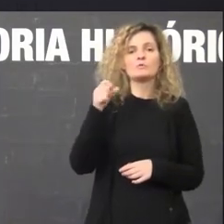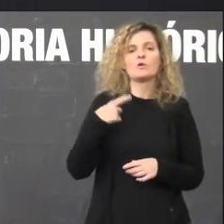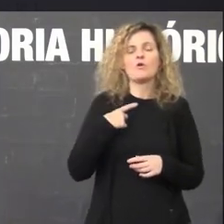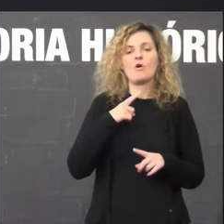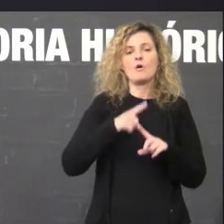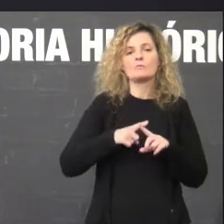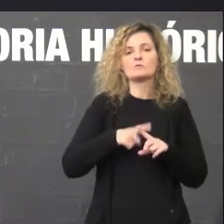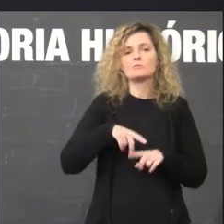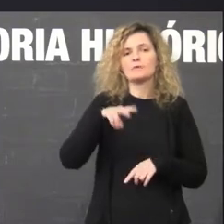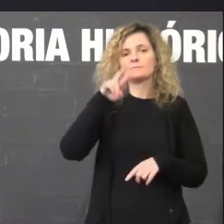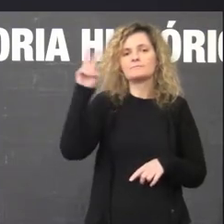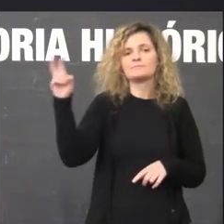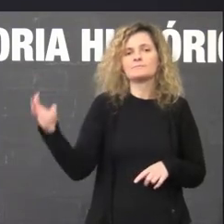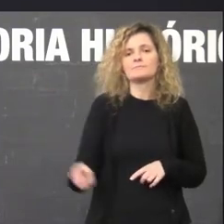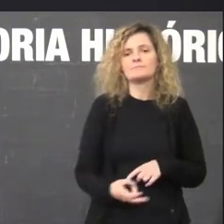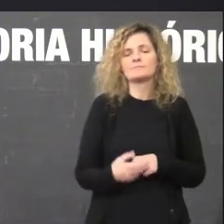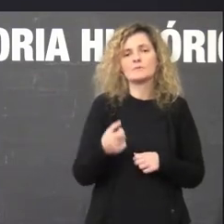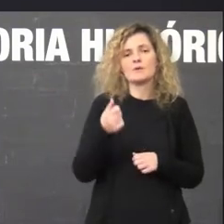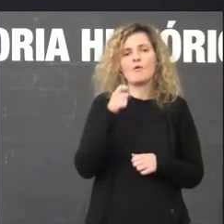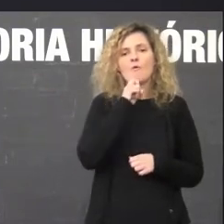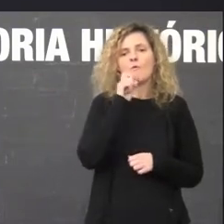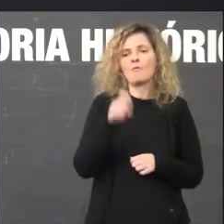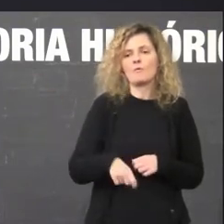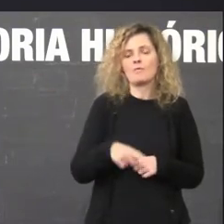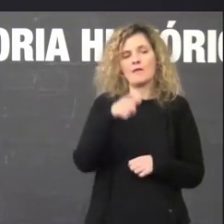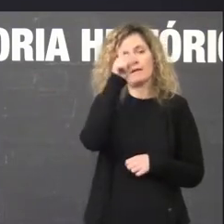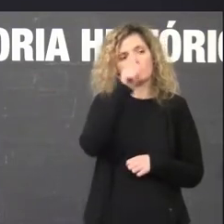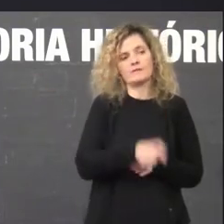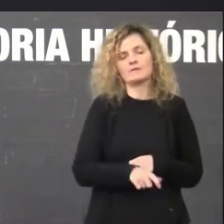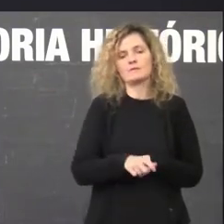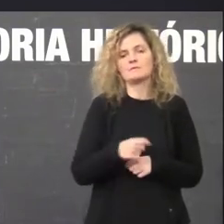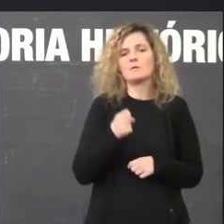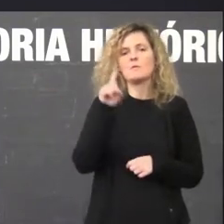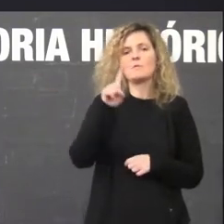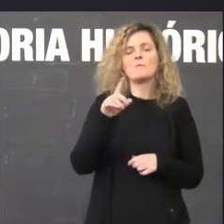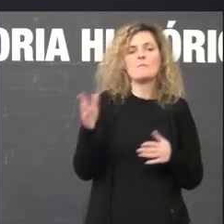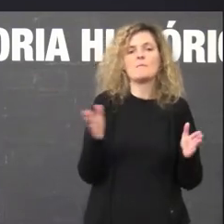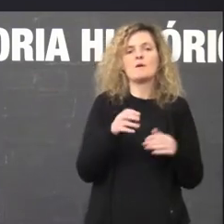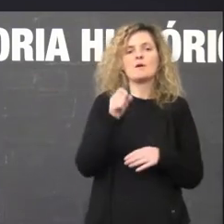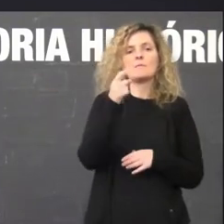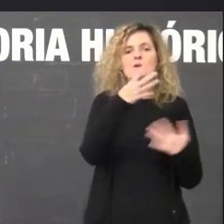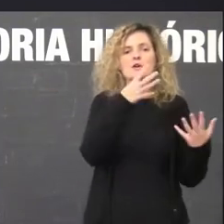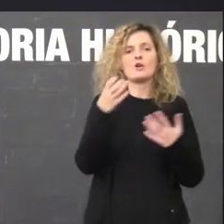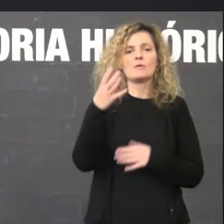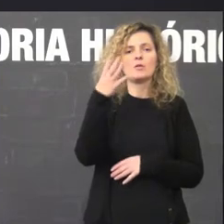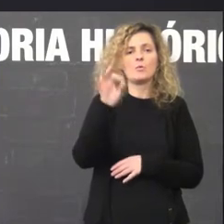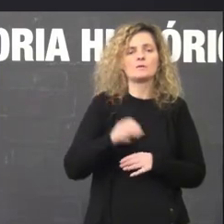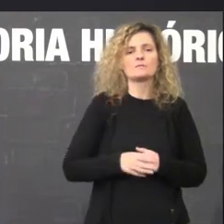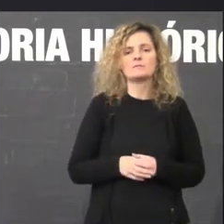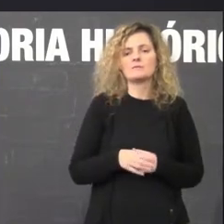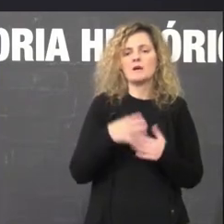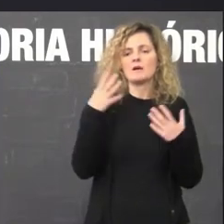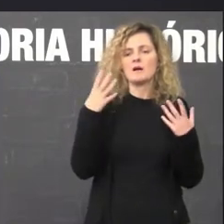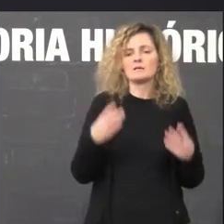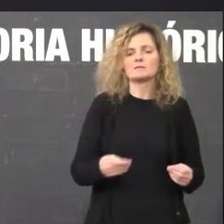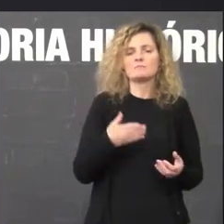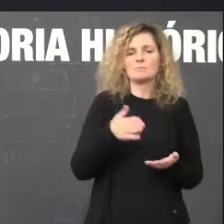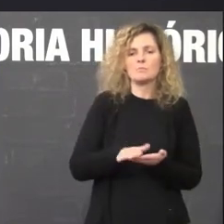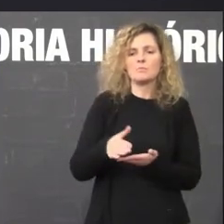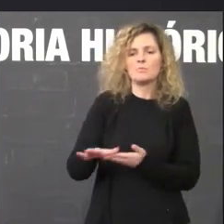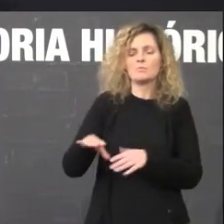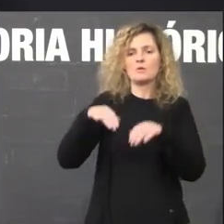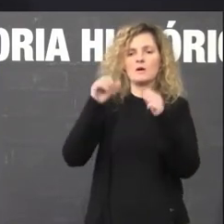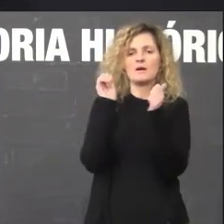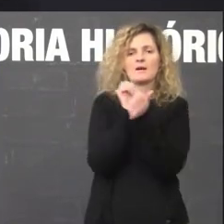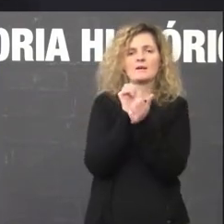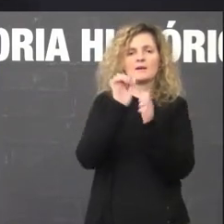de todo canto aquel home odiaba, que foi do 1 de marzo de 1940. Miles de muertos,